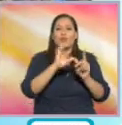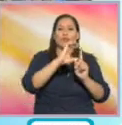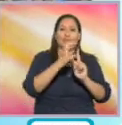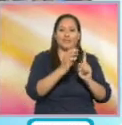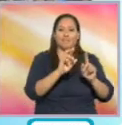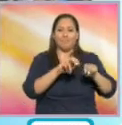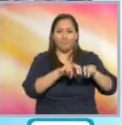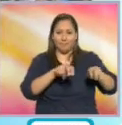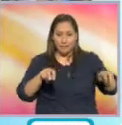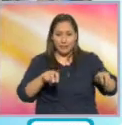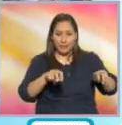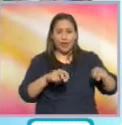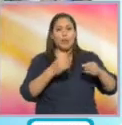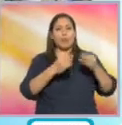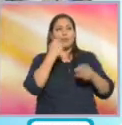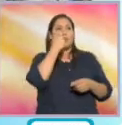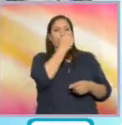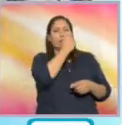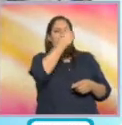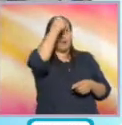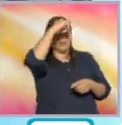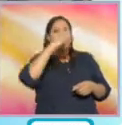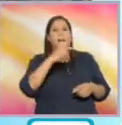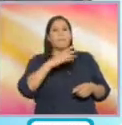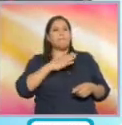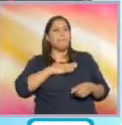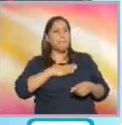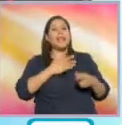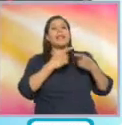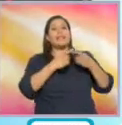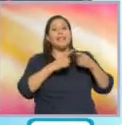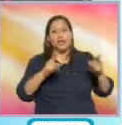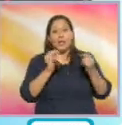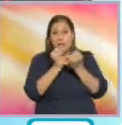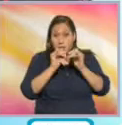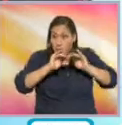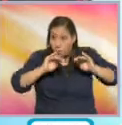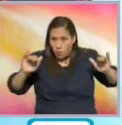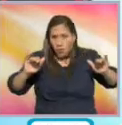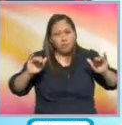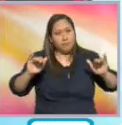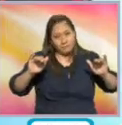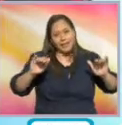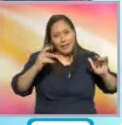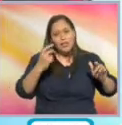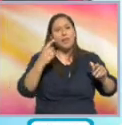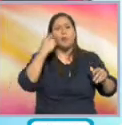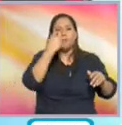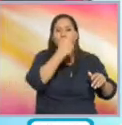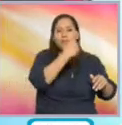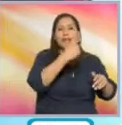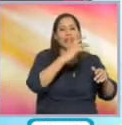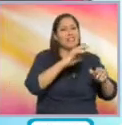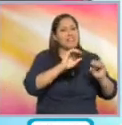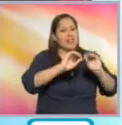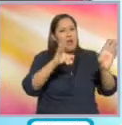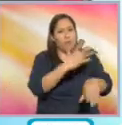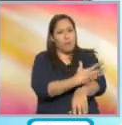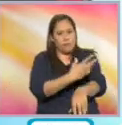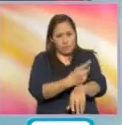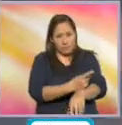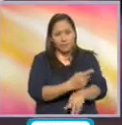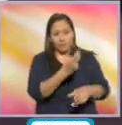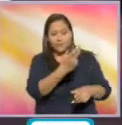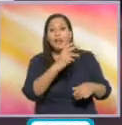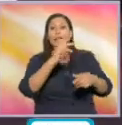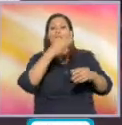equidad? entrada hay una ¿Hay visión equidad? distinta. Claro. Es un criterio de equidad Hay y ellos lo decían. transparencia. Ellos lo decían, hay equidad. Entonces, fíjense cómo la perspectiva de estos